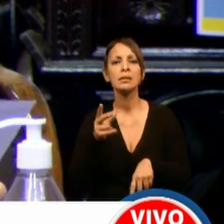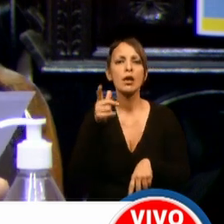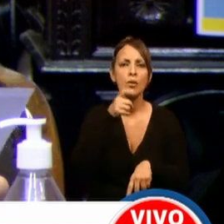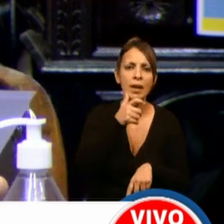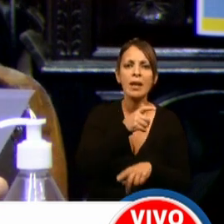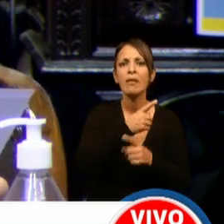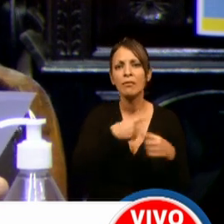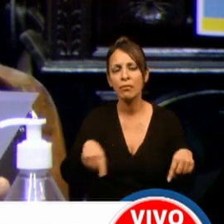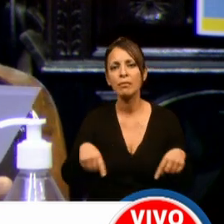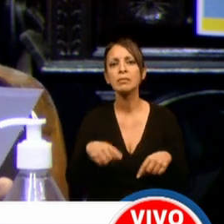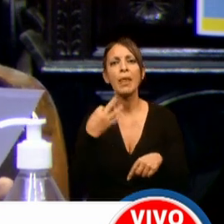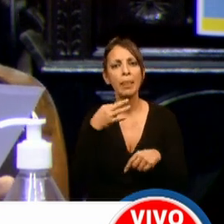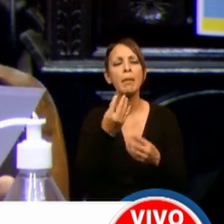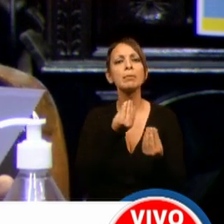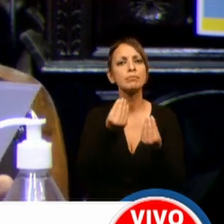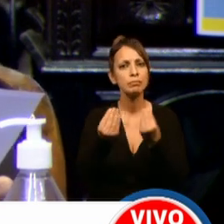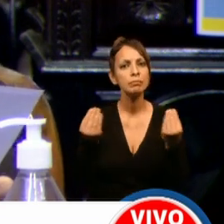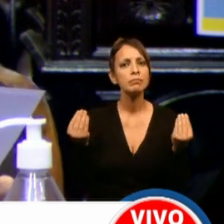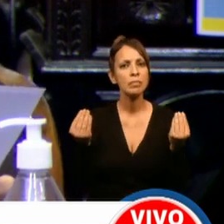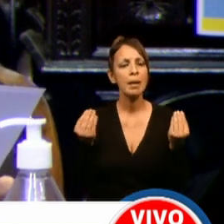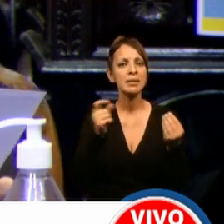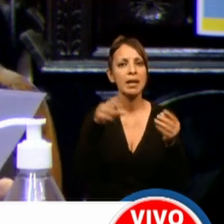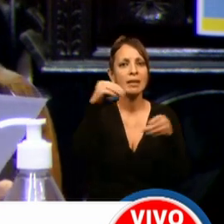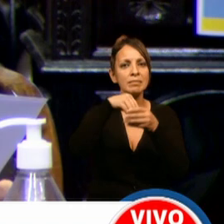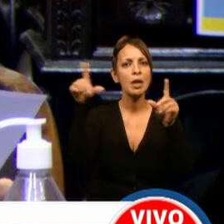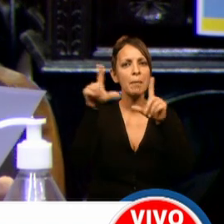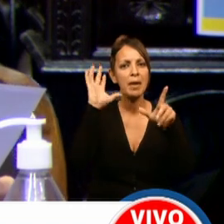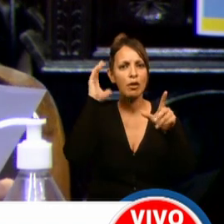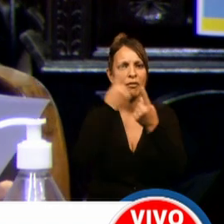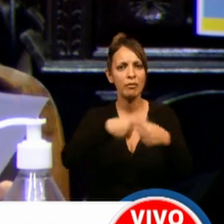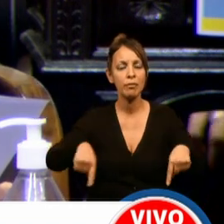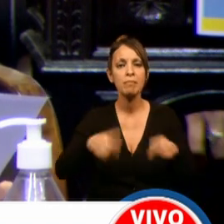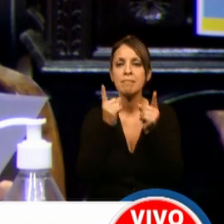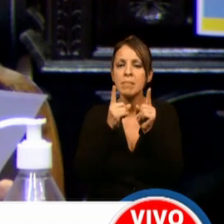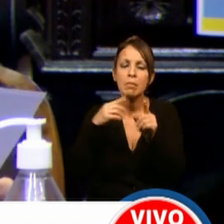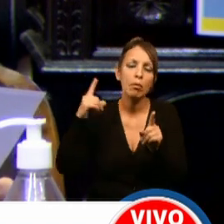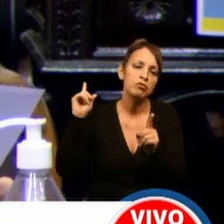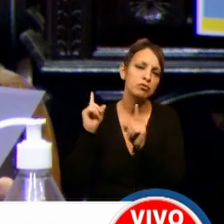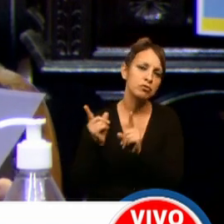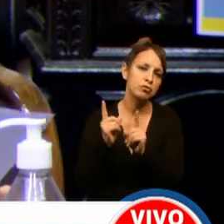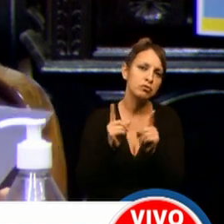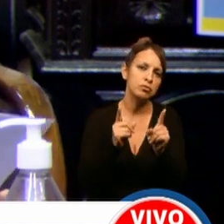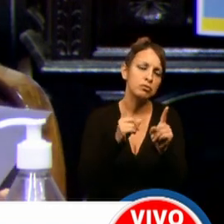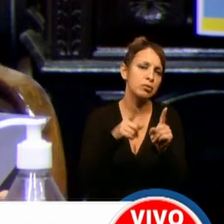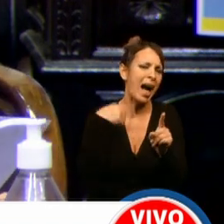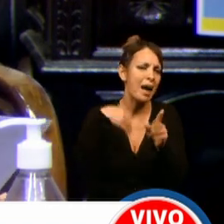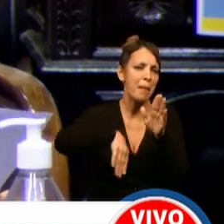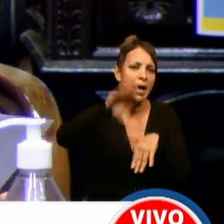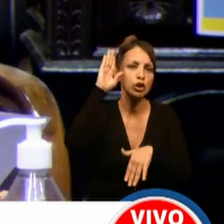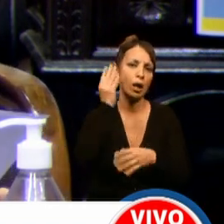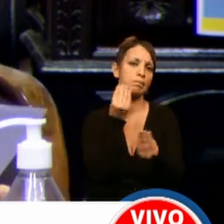estén representadas en los medios de comunicación que históricamente están y estuvieron